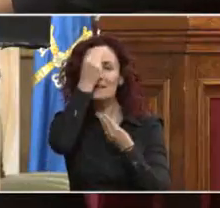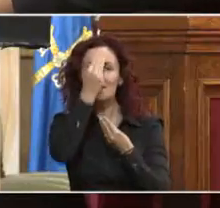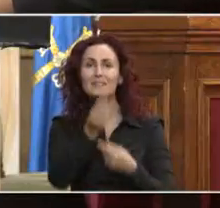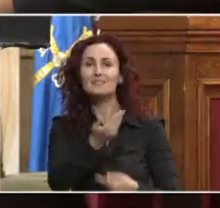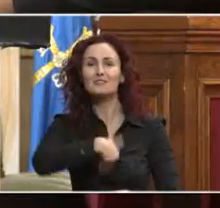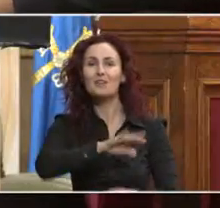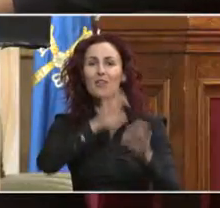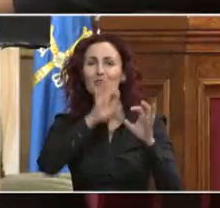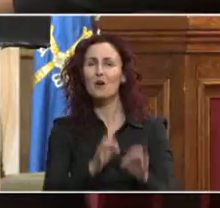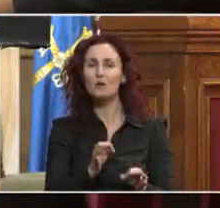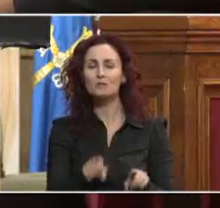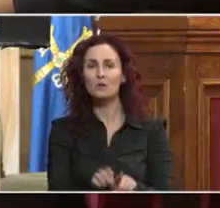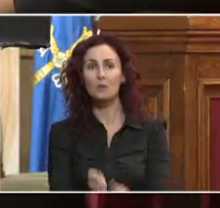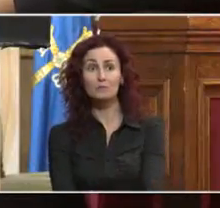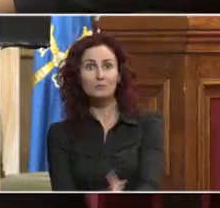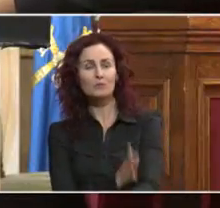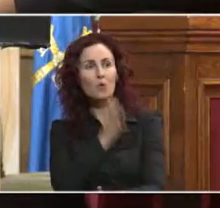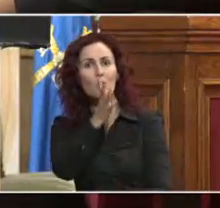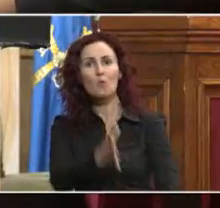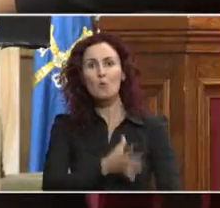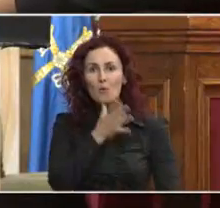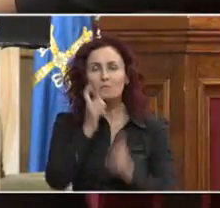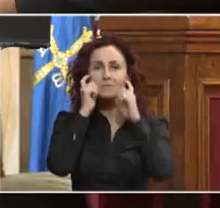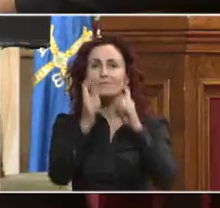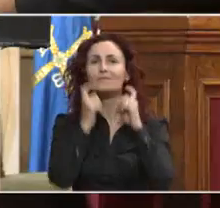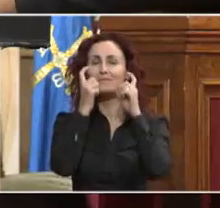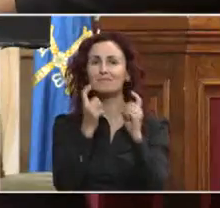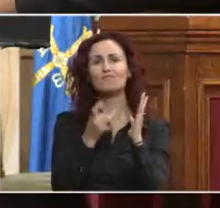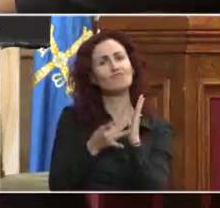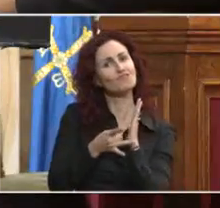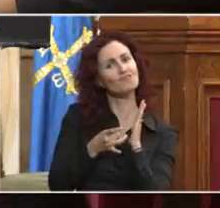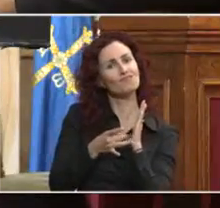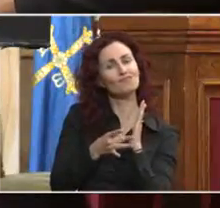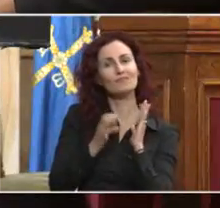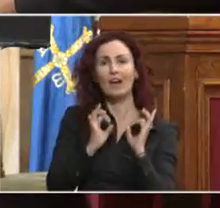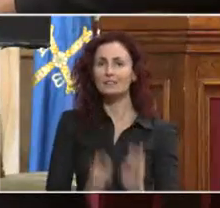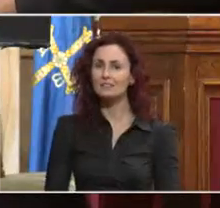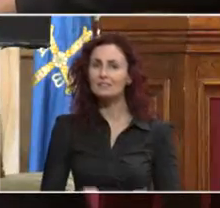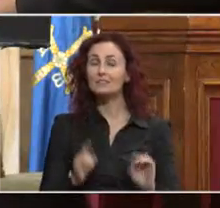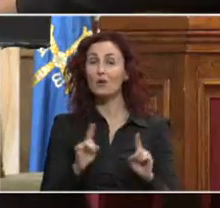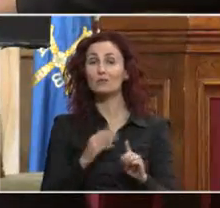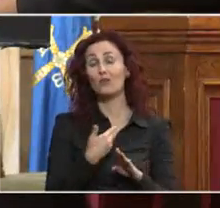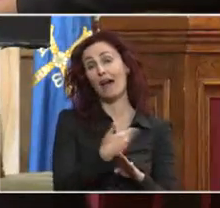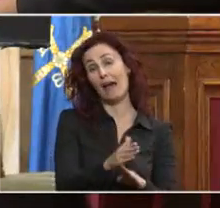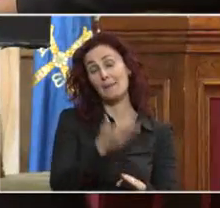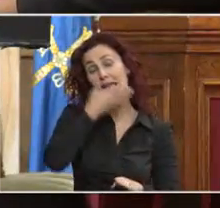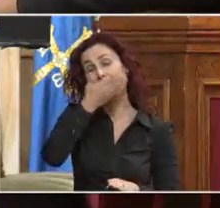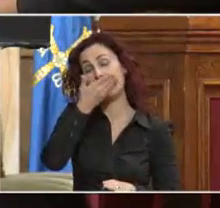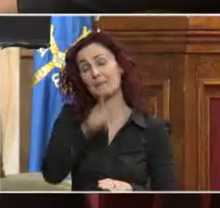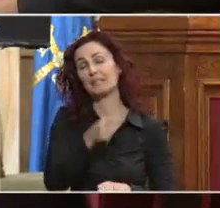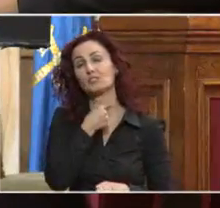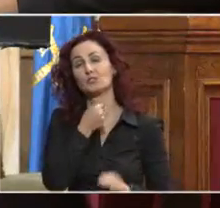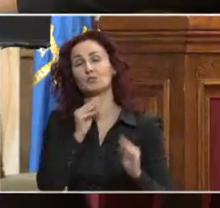muy profundamente conmovidos y sorprendidos por el esfuerzo y la calidad de los disertantes, aparte de la académica, de la humorística,